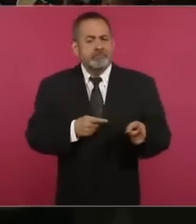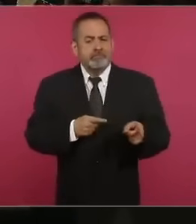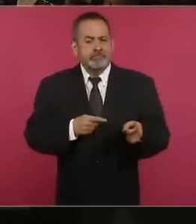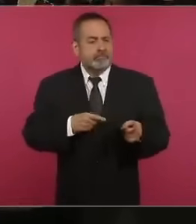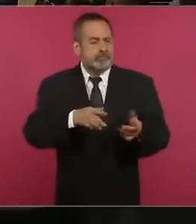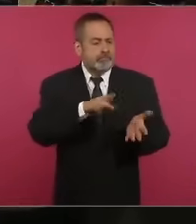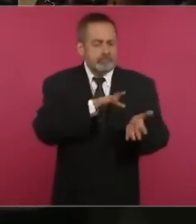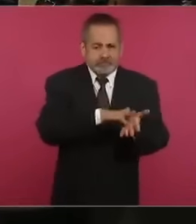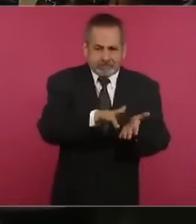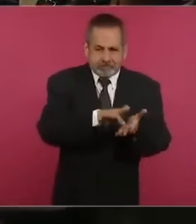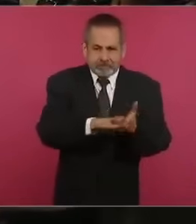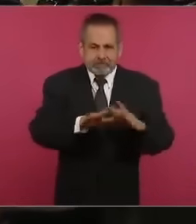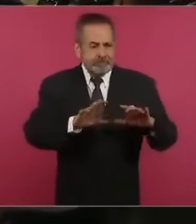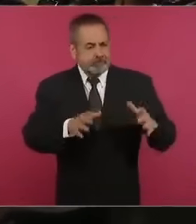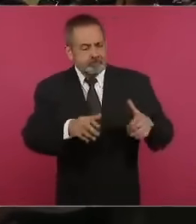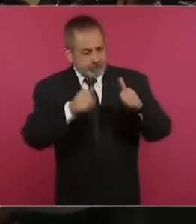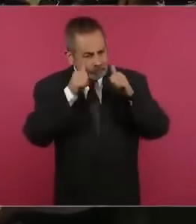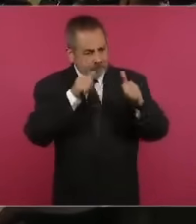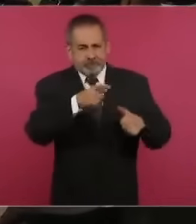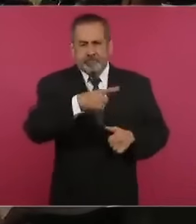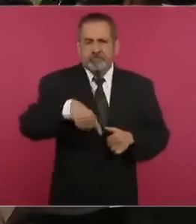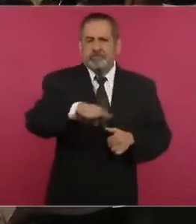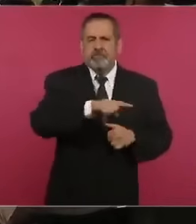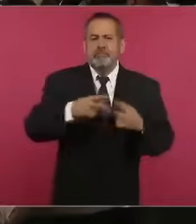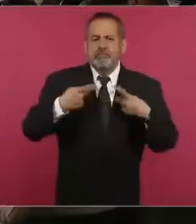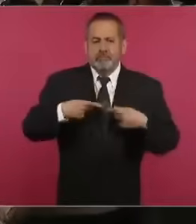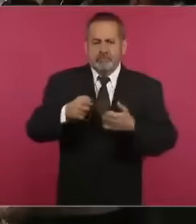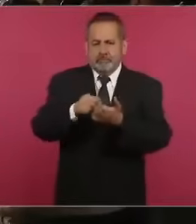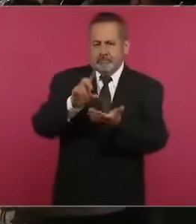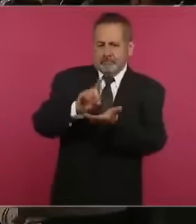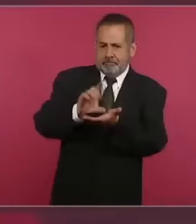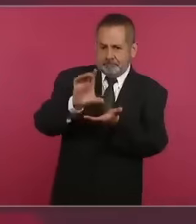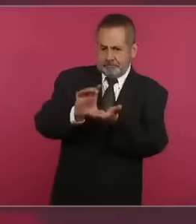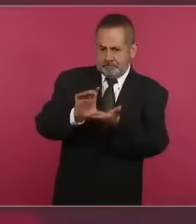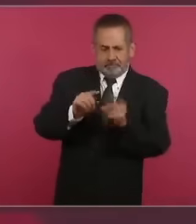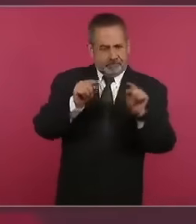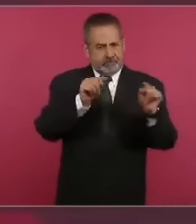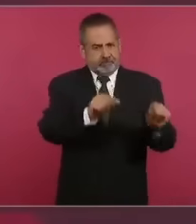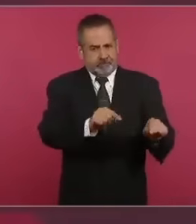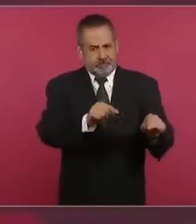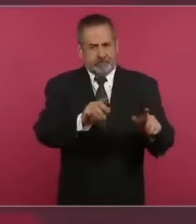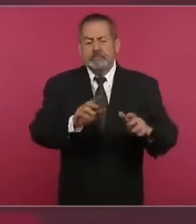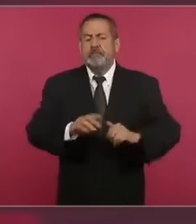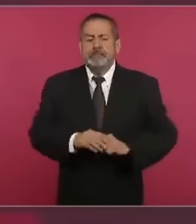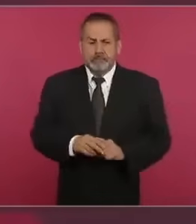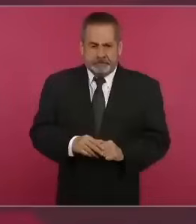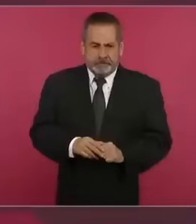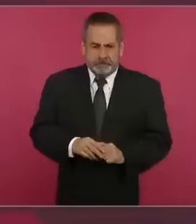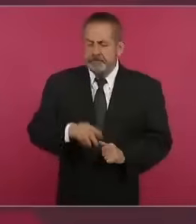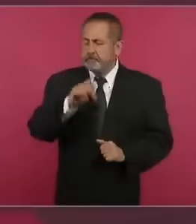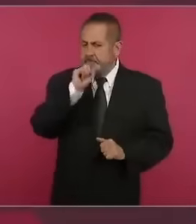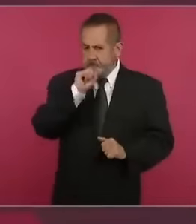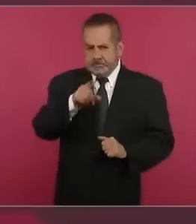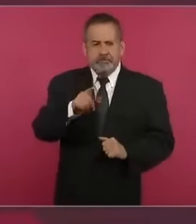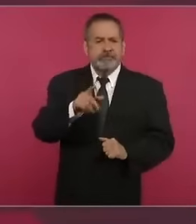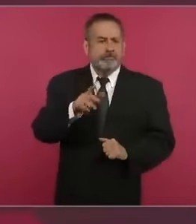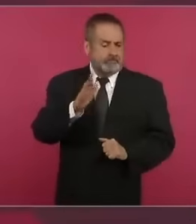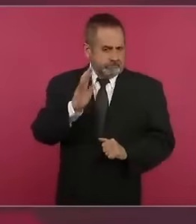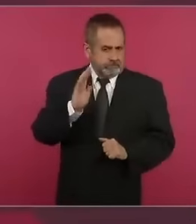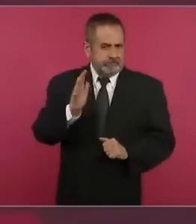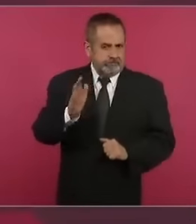apoyo a personas con discapacidad. También ya se